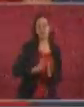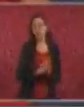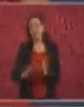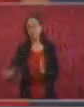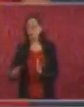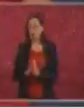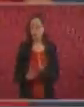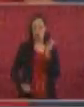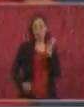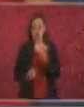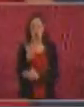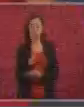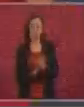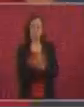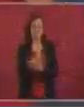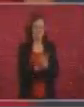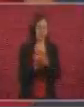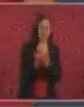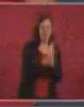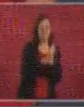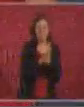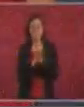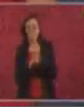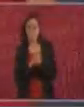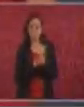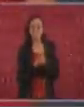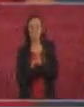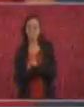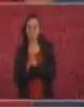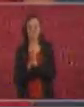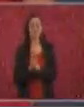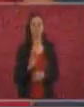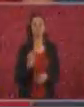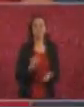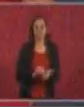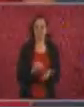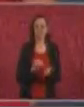del padrón o del el, ¿cómo se llama?